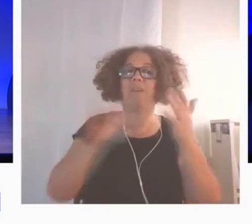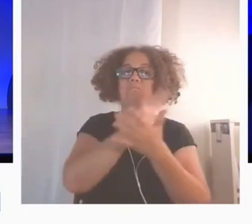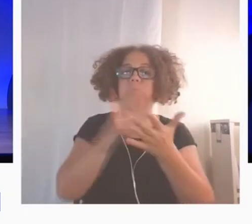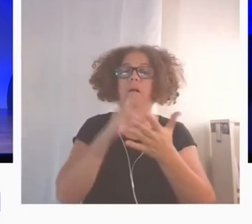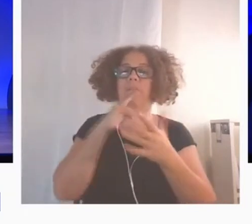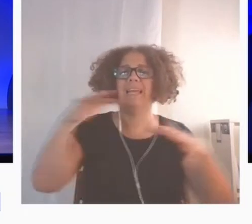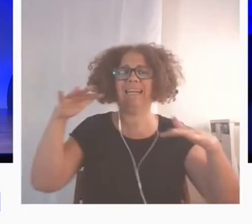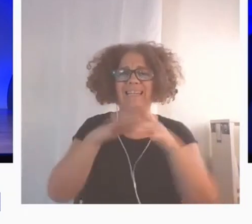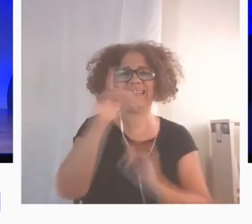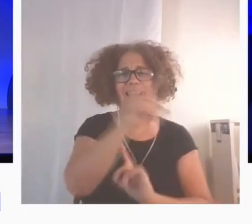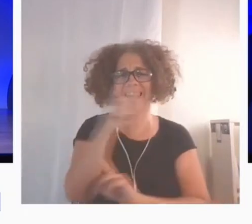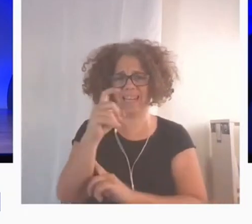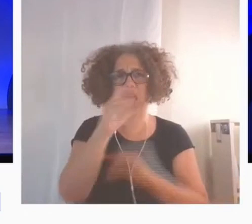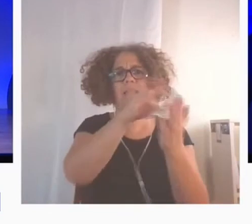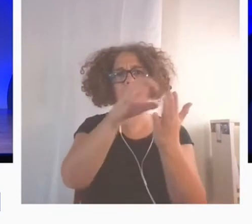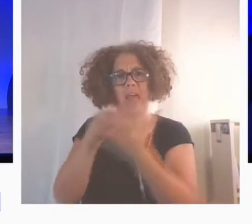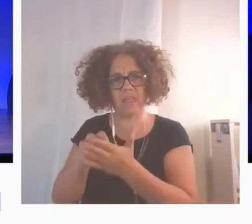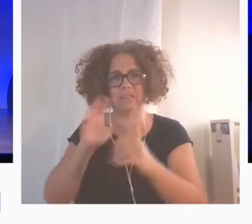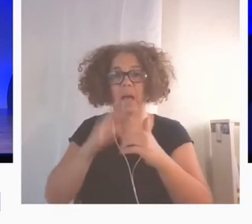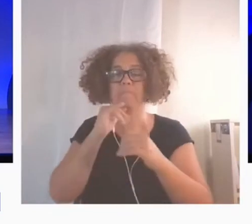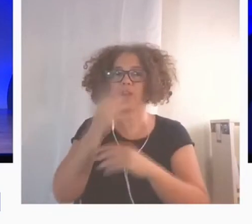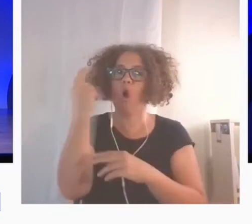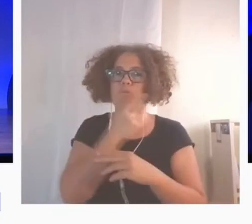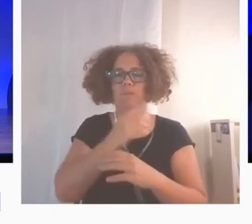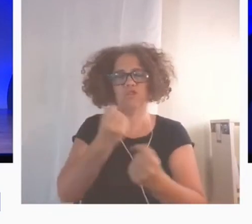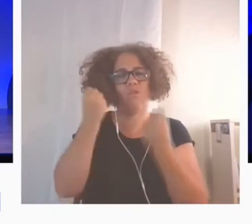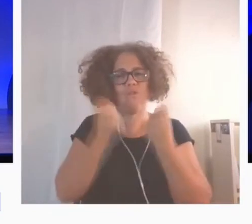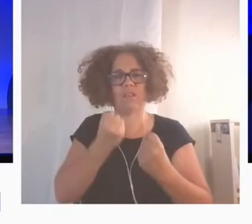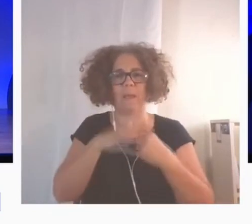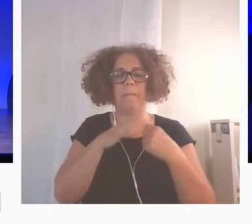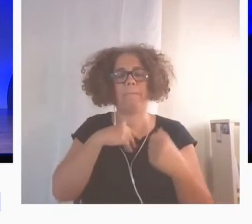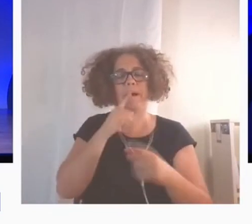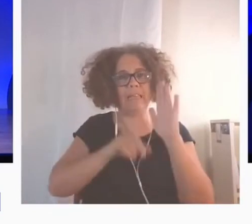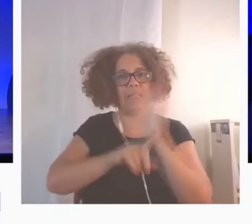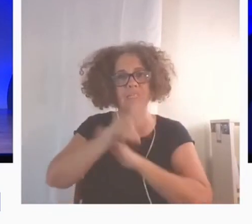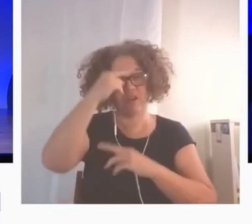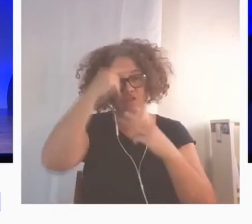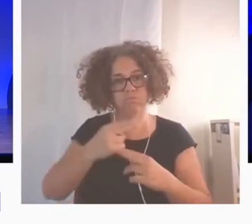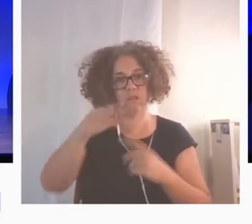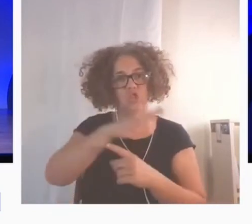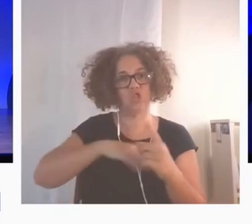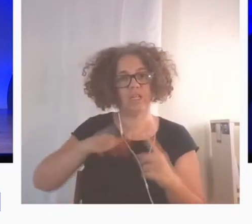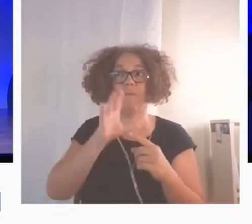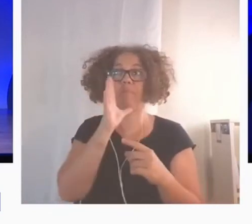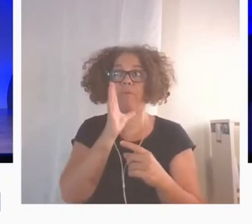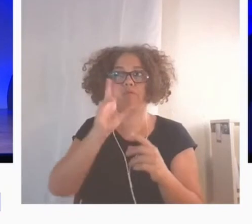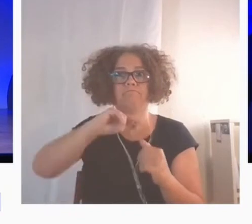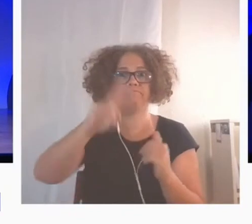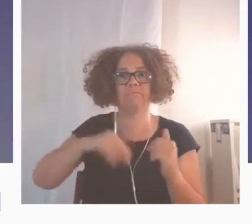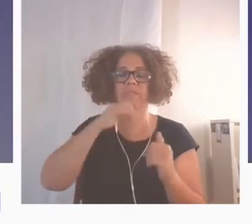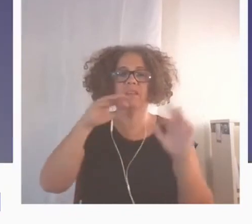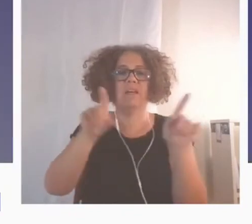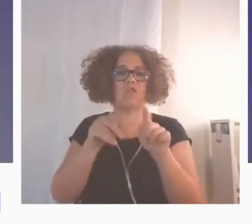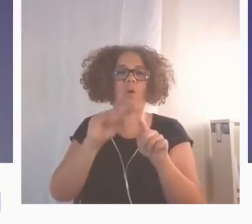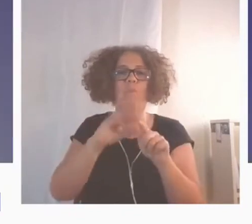100 entidades comprometidas con el desarrollo sostenible, algo que per se es un reto porque son entidades de todo tipo, hay desde